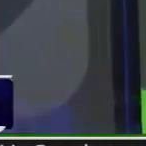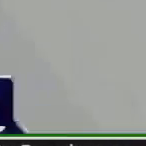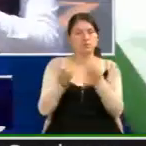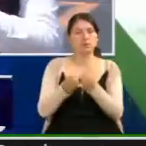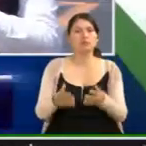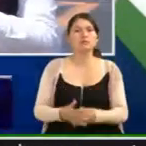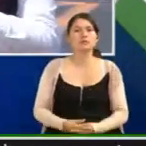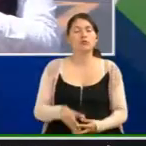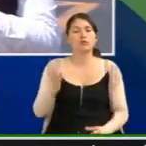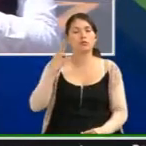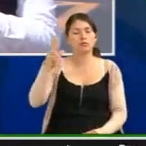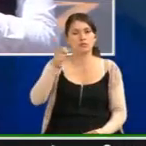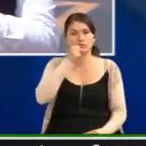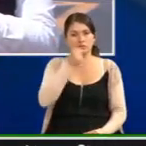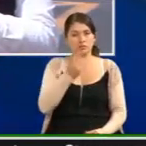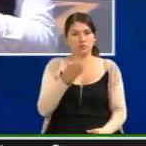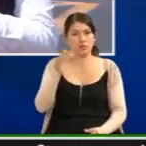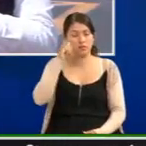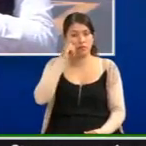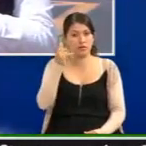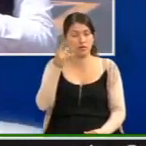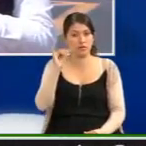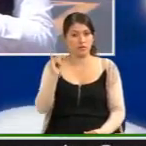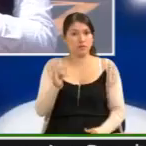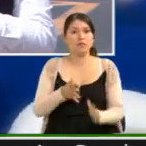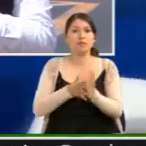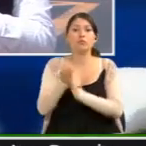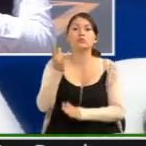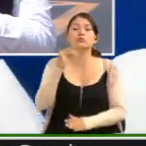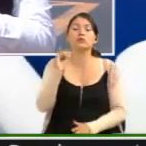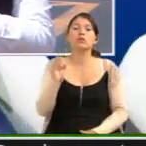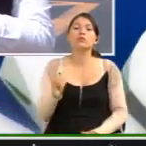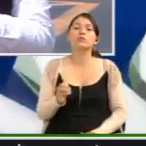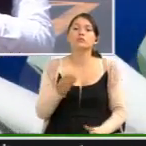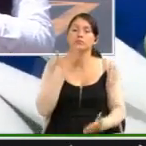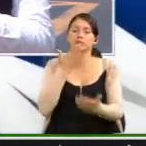ustedes con mucho más de Oriente Noticias. Con la cámara de Gabriel Becerra, informa Gustavo Ruiz. Muy buenas tardes.